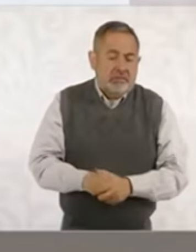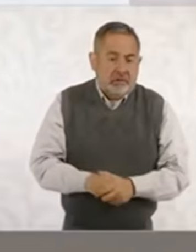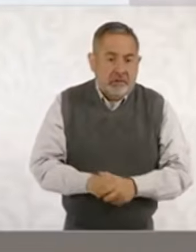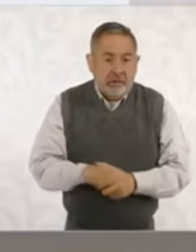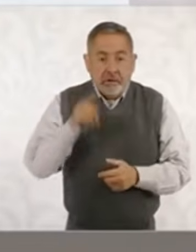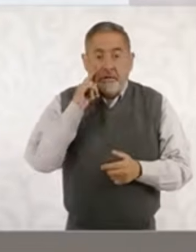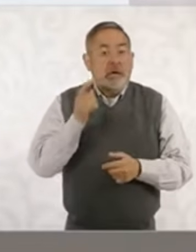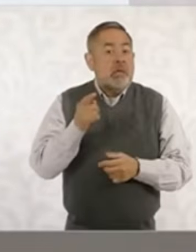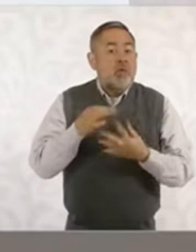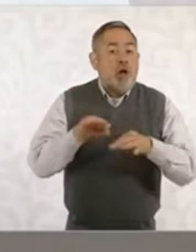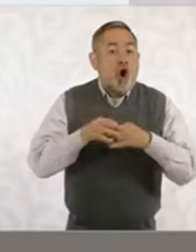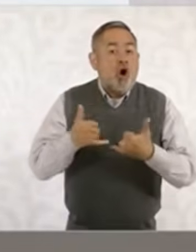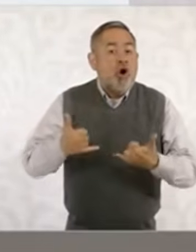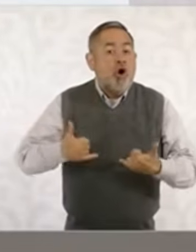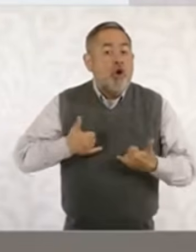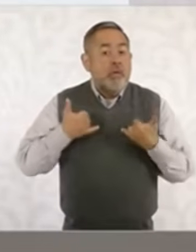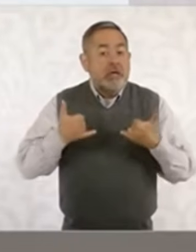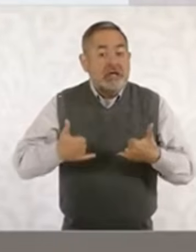jóvenes